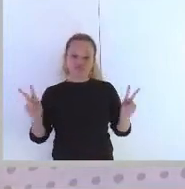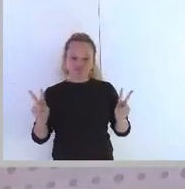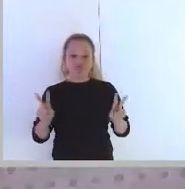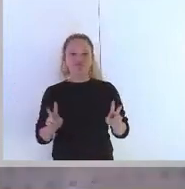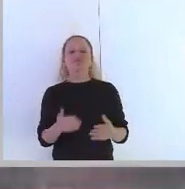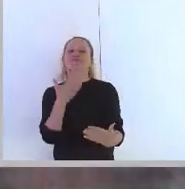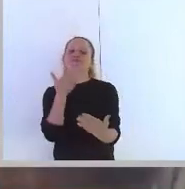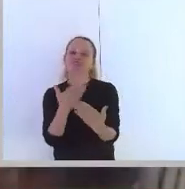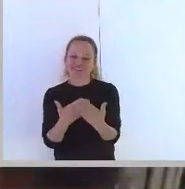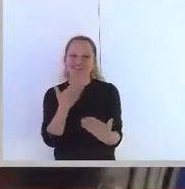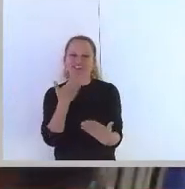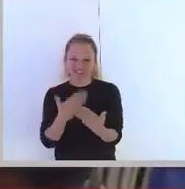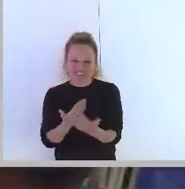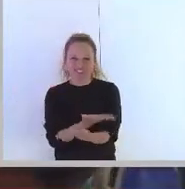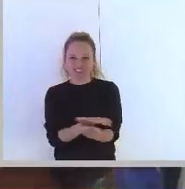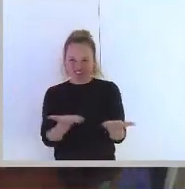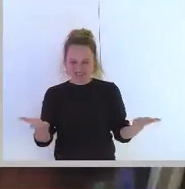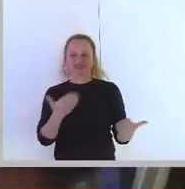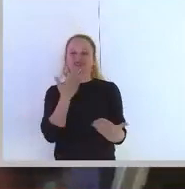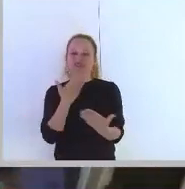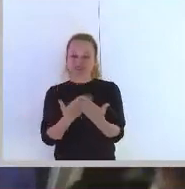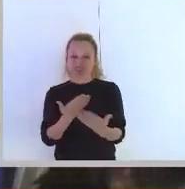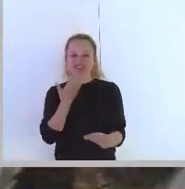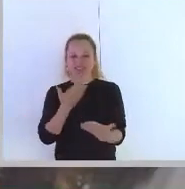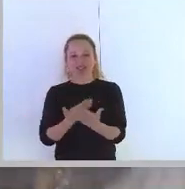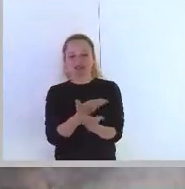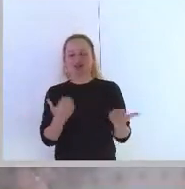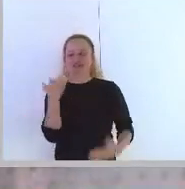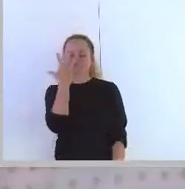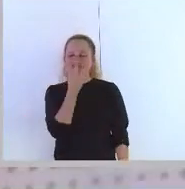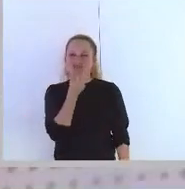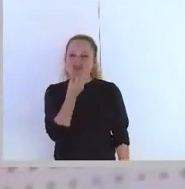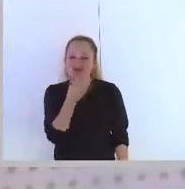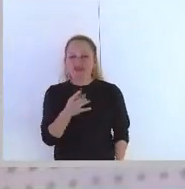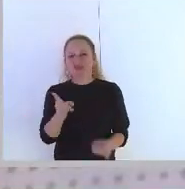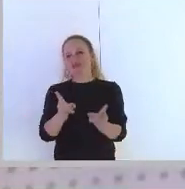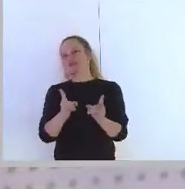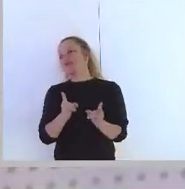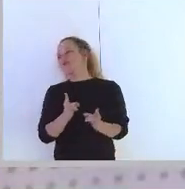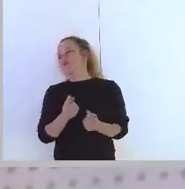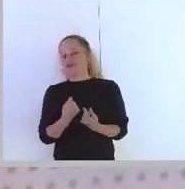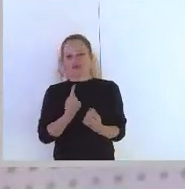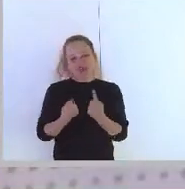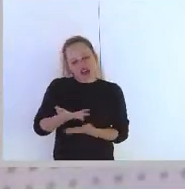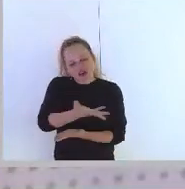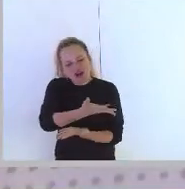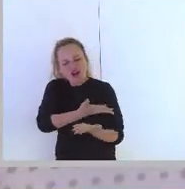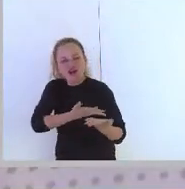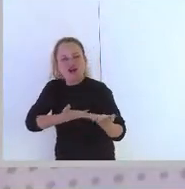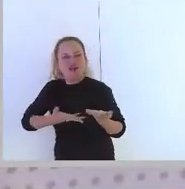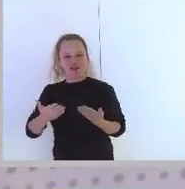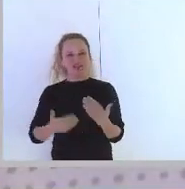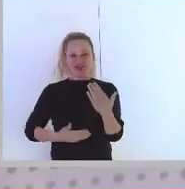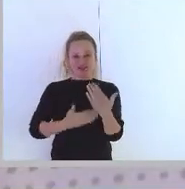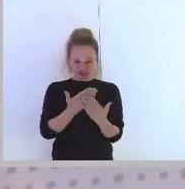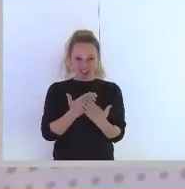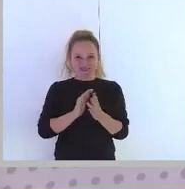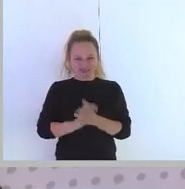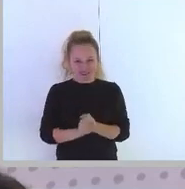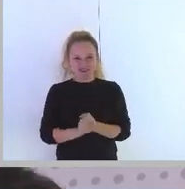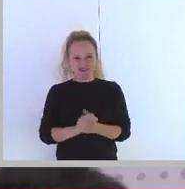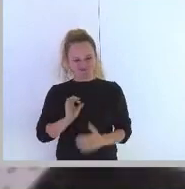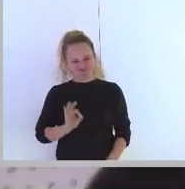Bueno, muchas gracias. Muchas gracias. Hermoso. Este diálogo con que arrancamos, con